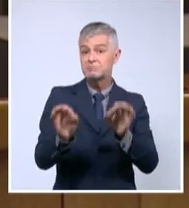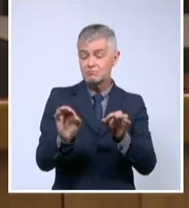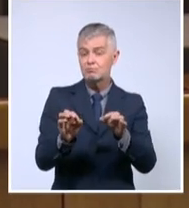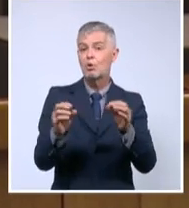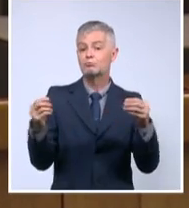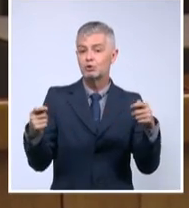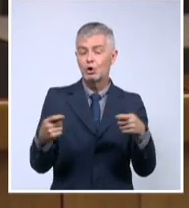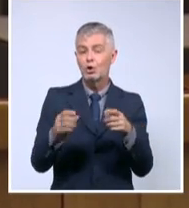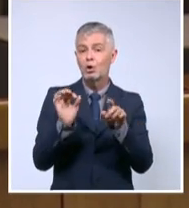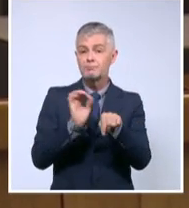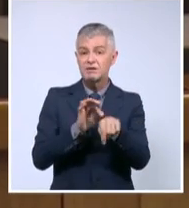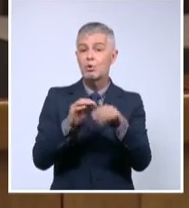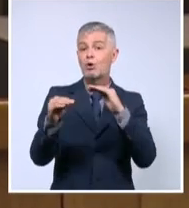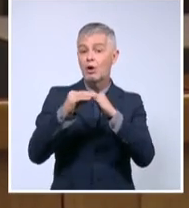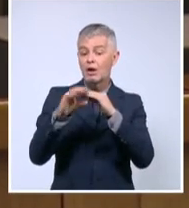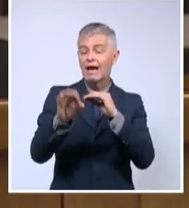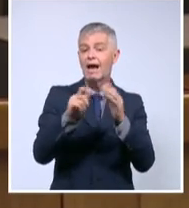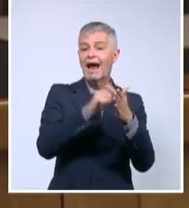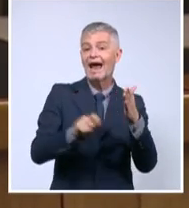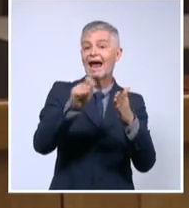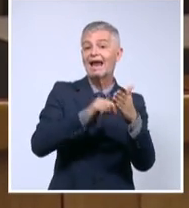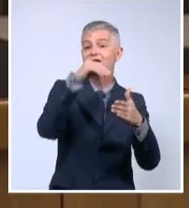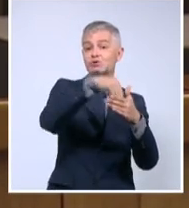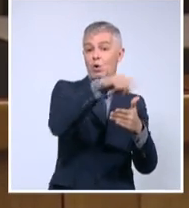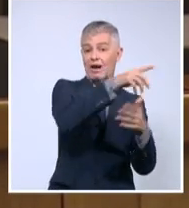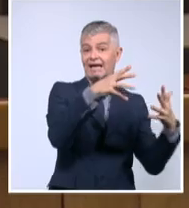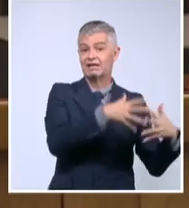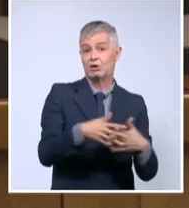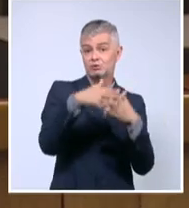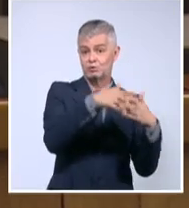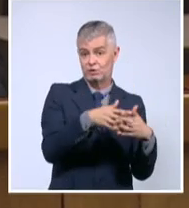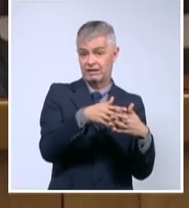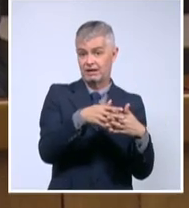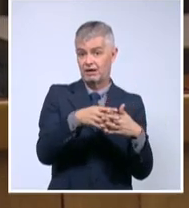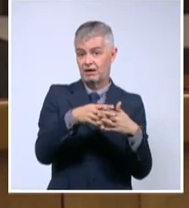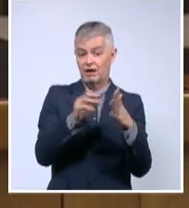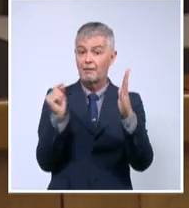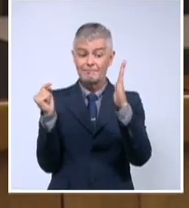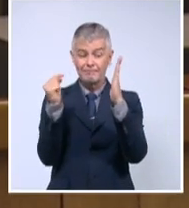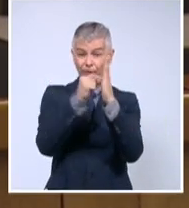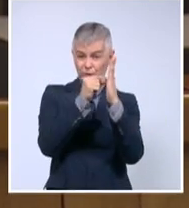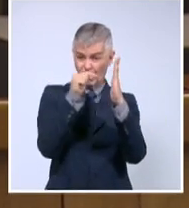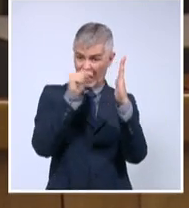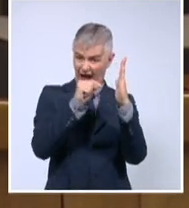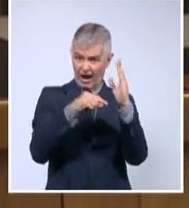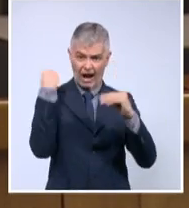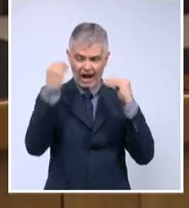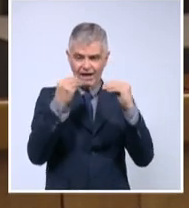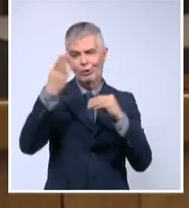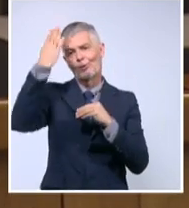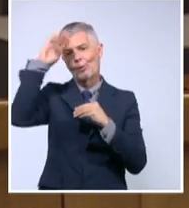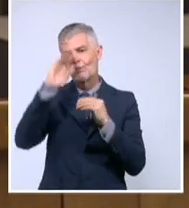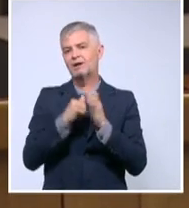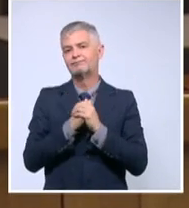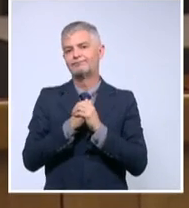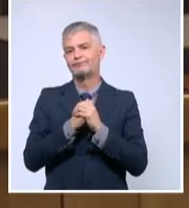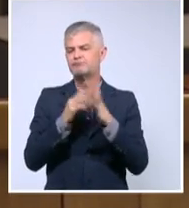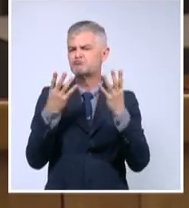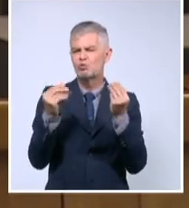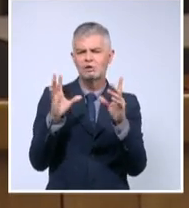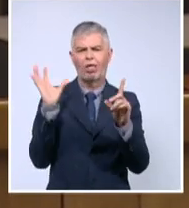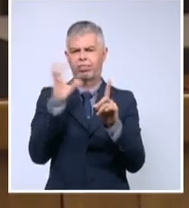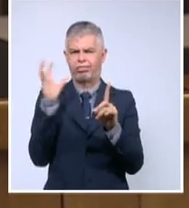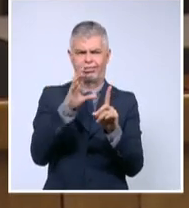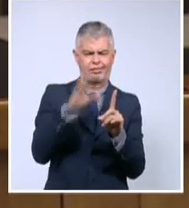norte y Cuba volvió a convertirse en asunto de la agenda electoral doméstica. Llovieron amenazas y